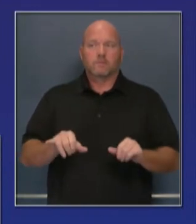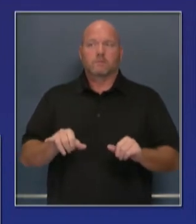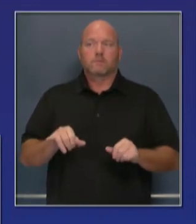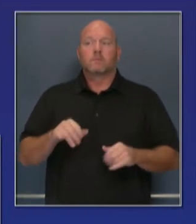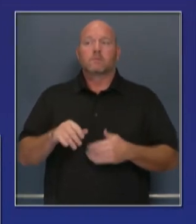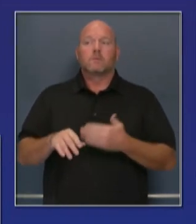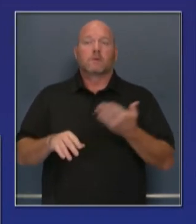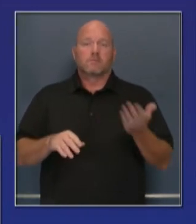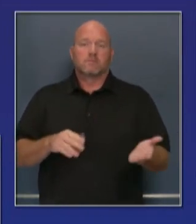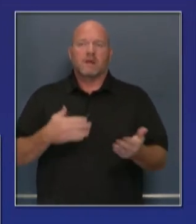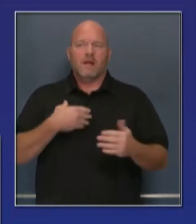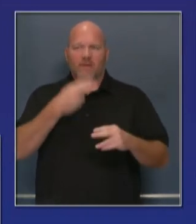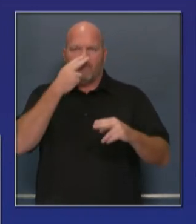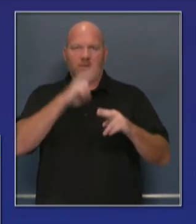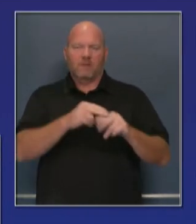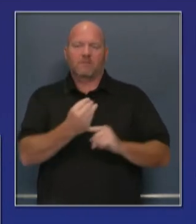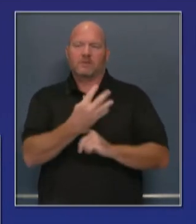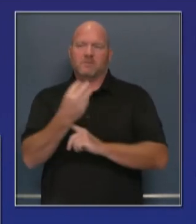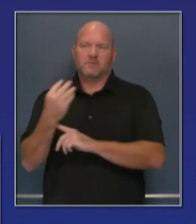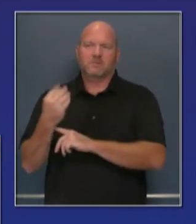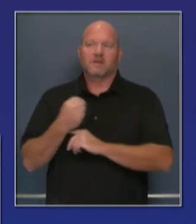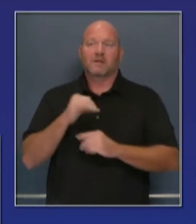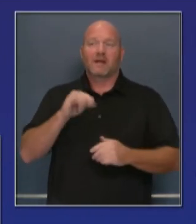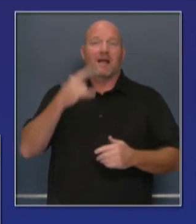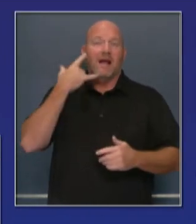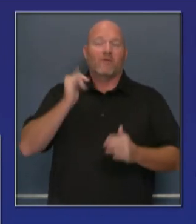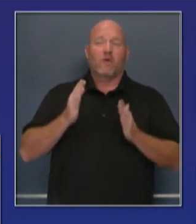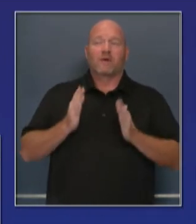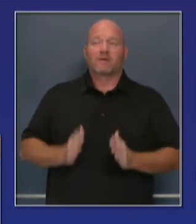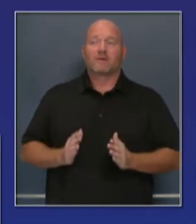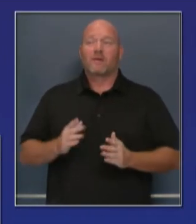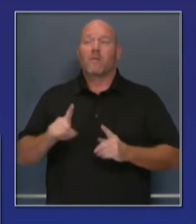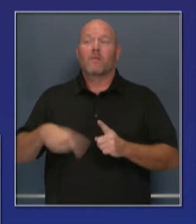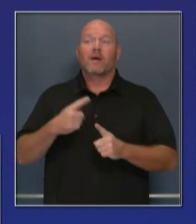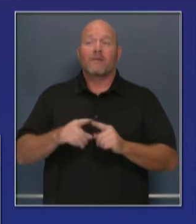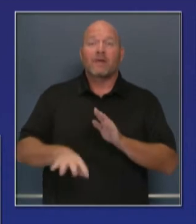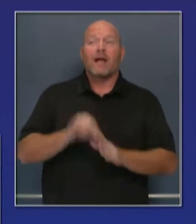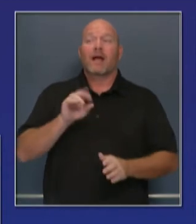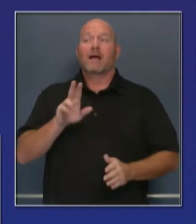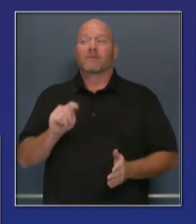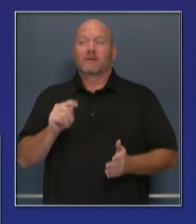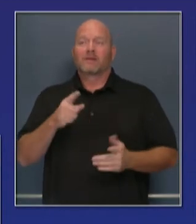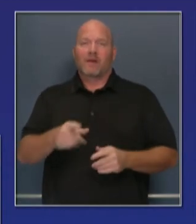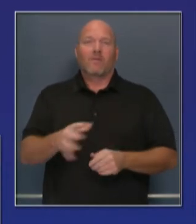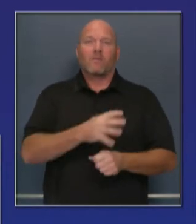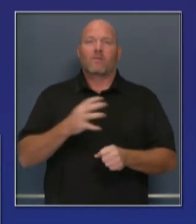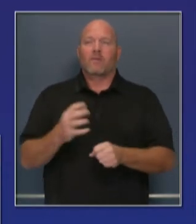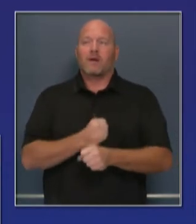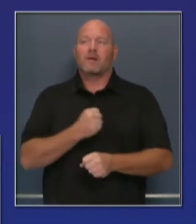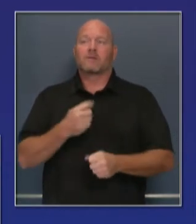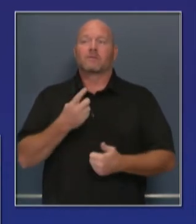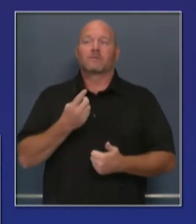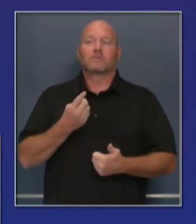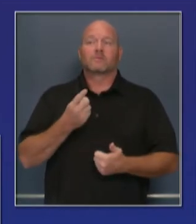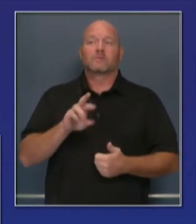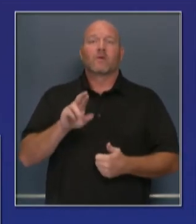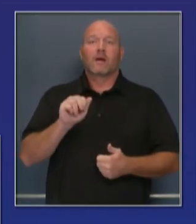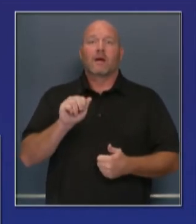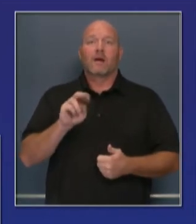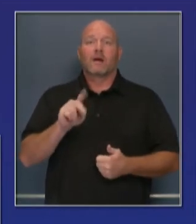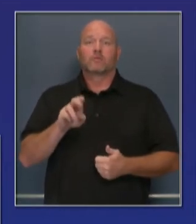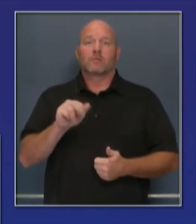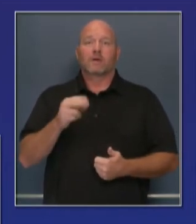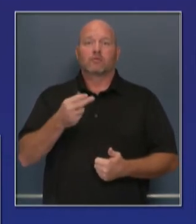California. Aquí vemos la foto de ellos el momento que recibieron la noticia. La doctora